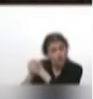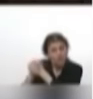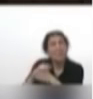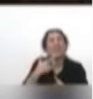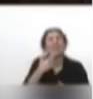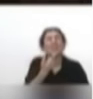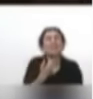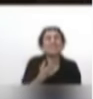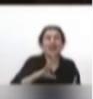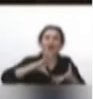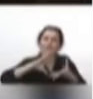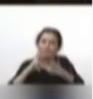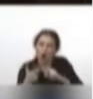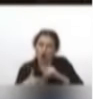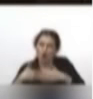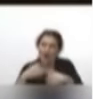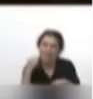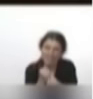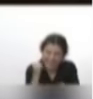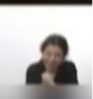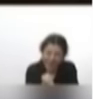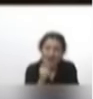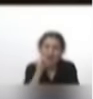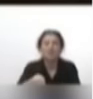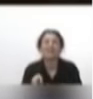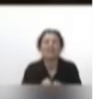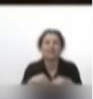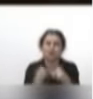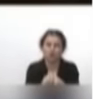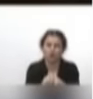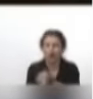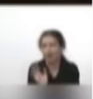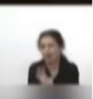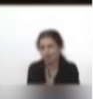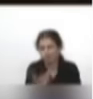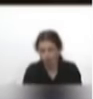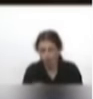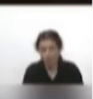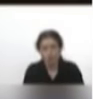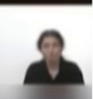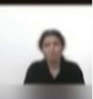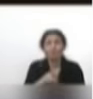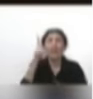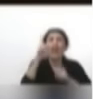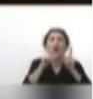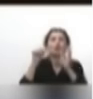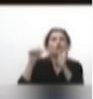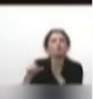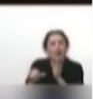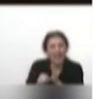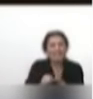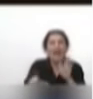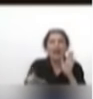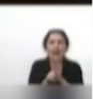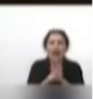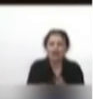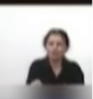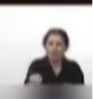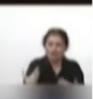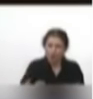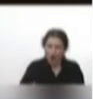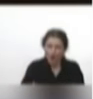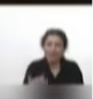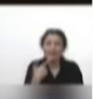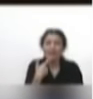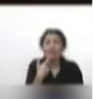¿No pasó nada por la Argentina estos últimos 20 años? Con olor al kirchnerismo. Lo digo, pero para que no nos ofendamos, para que